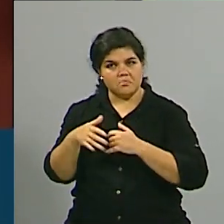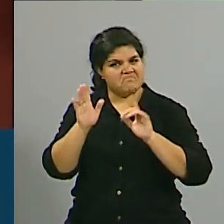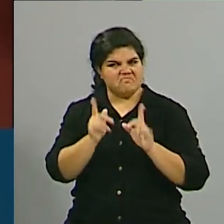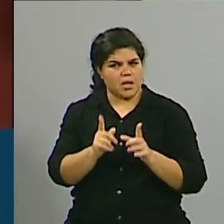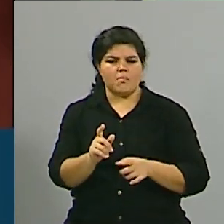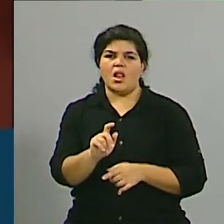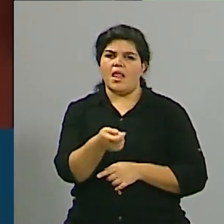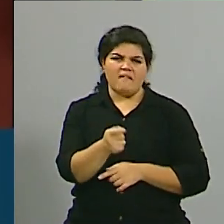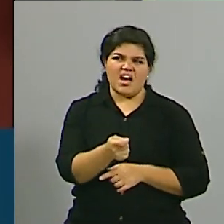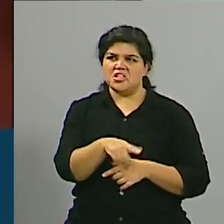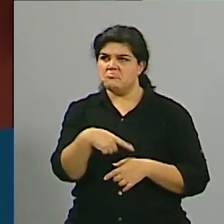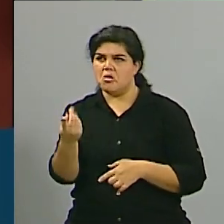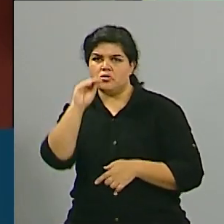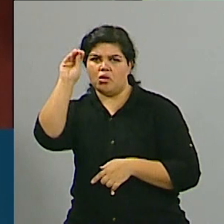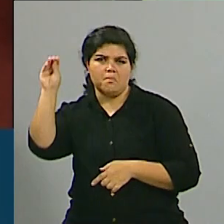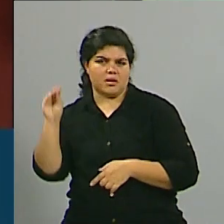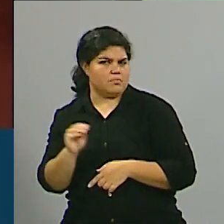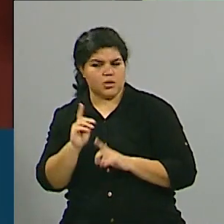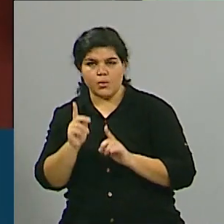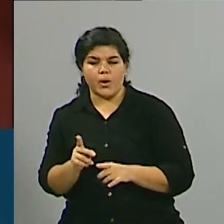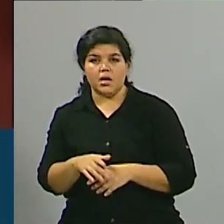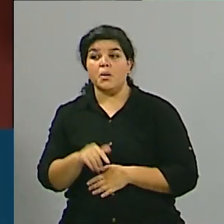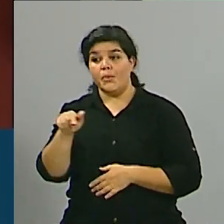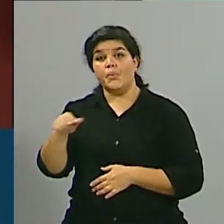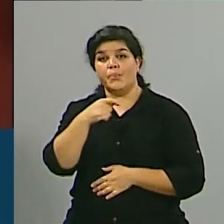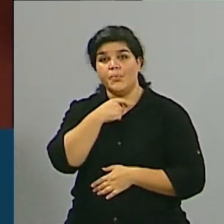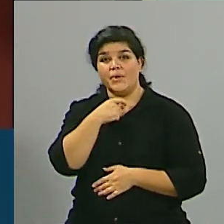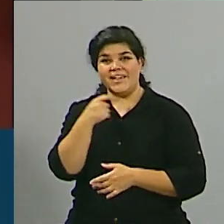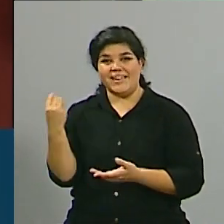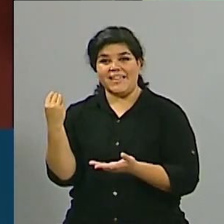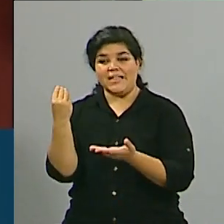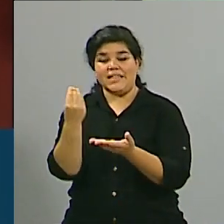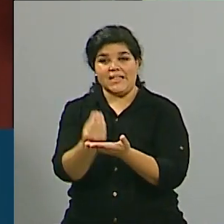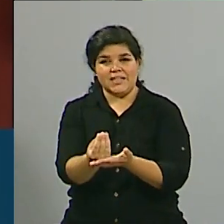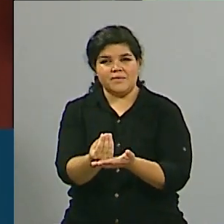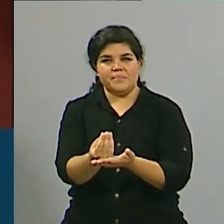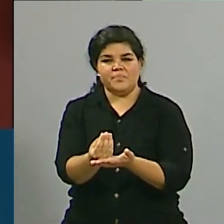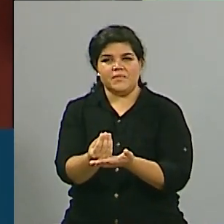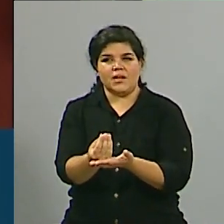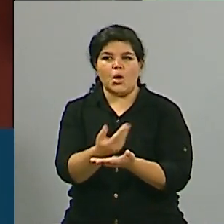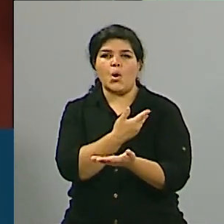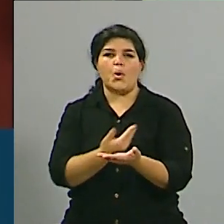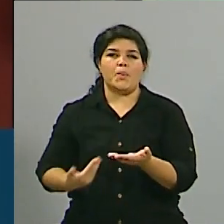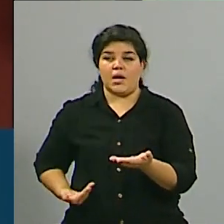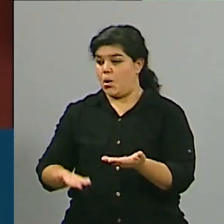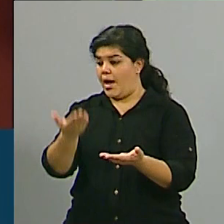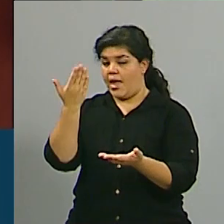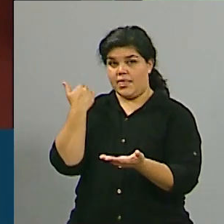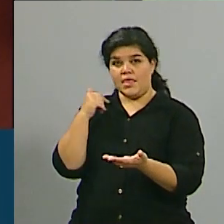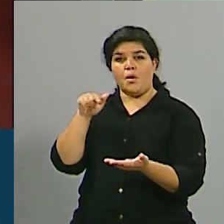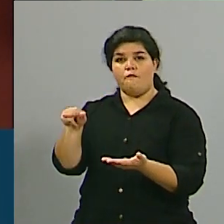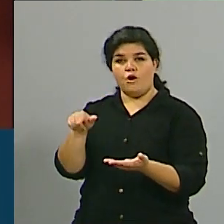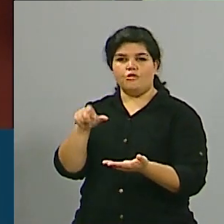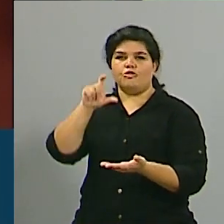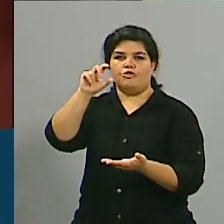sea el que sea, digo, y desde tu lugar como alguien que pertenece a lo que es el Estado en un primer momento con el tema de tu